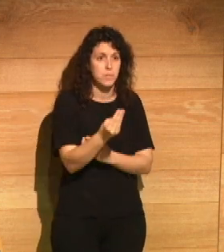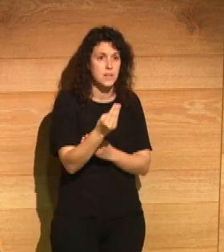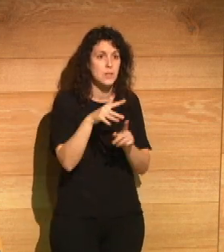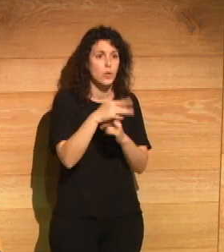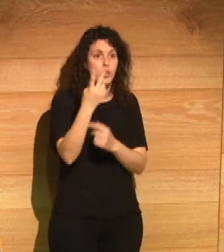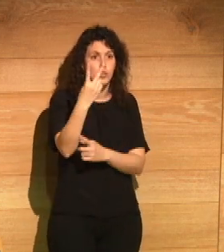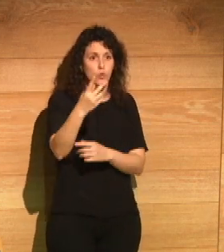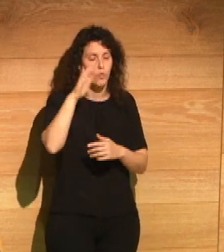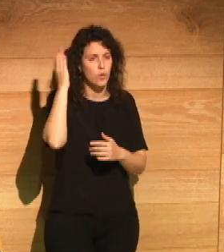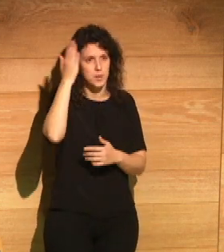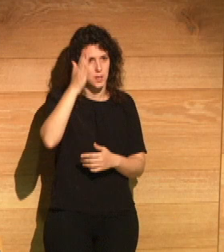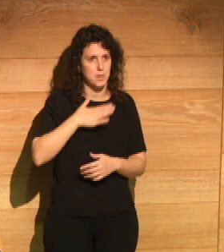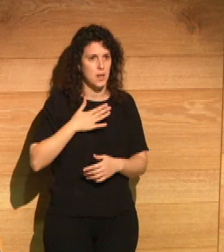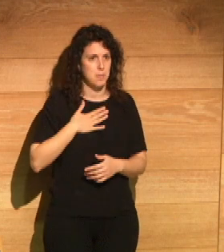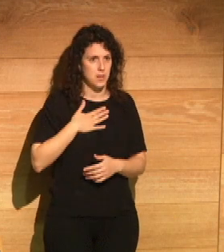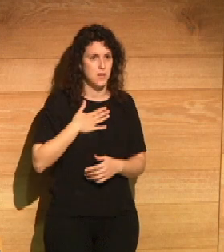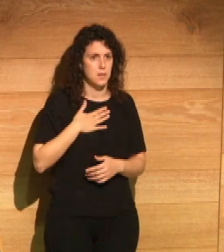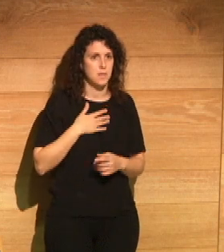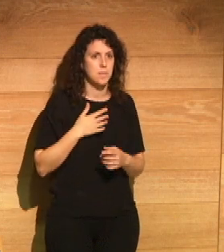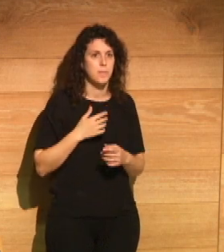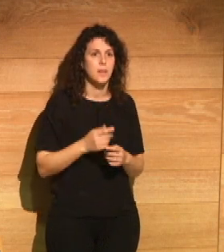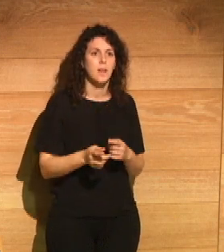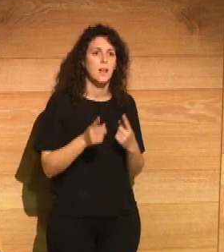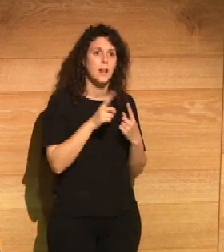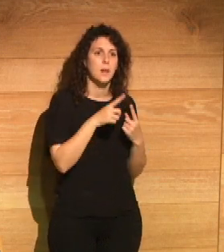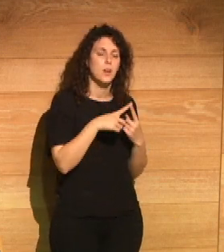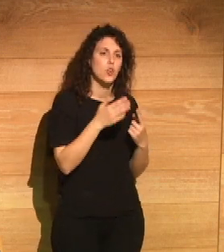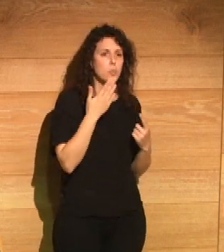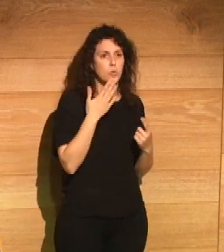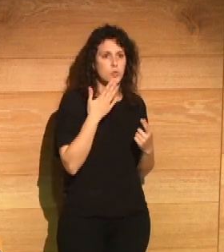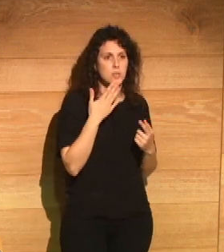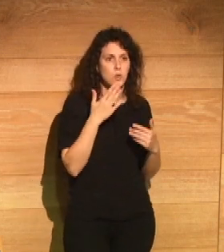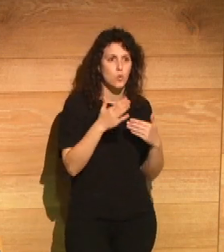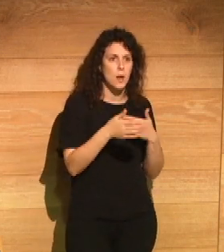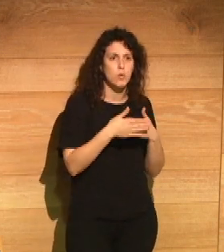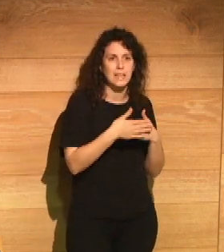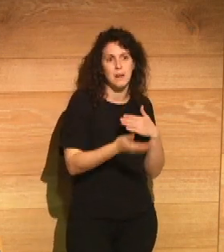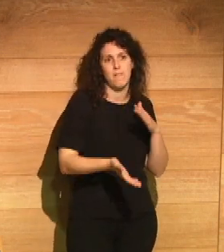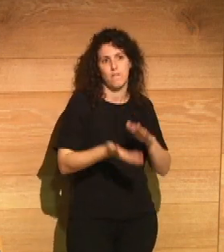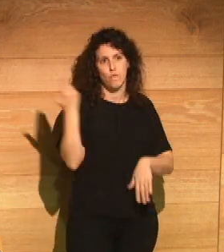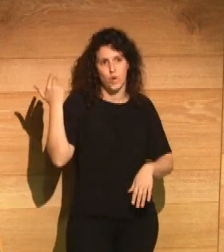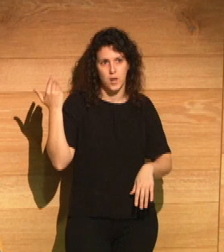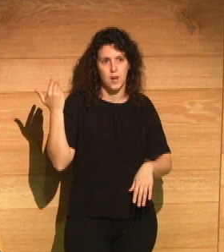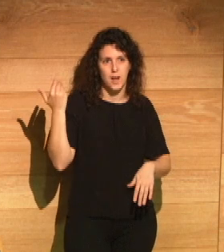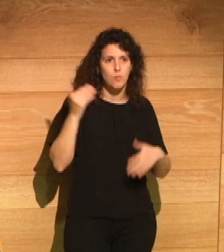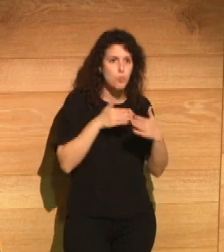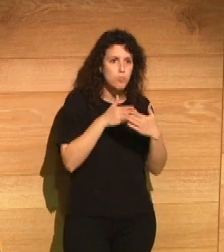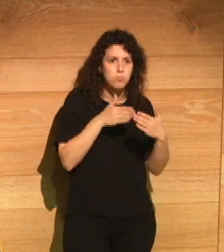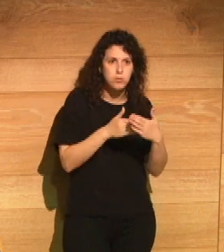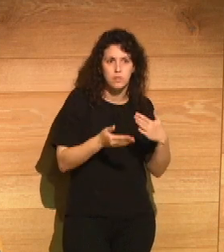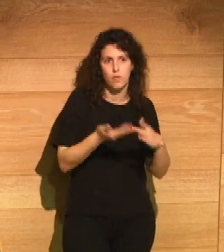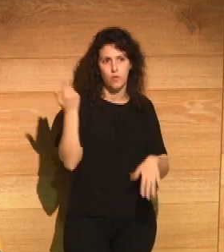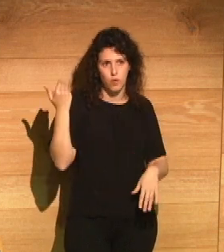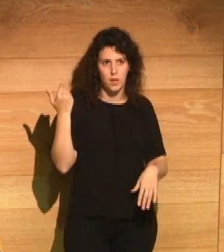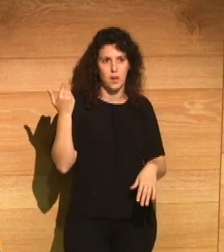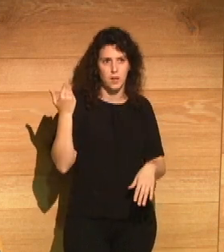son fundamentales para mí como creadora. La primera es como si hubieran quitado una compuerta a un caudal creativo que yo no sabía que tenía.